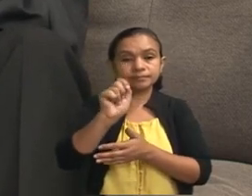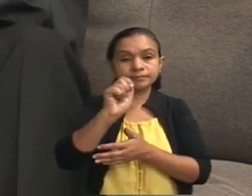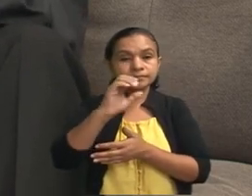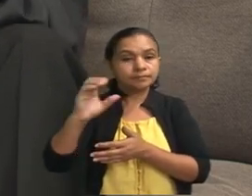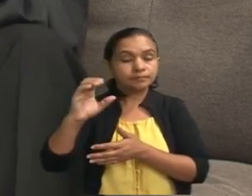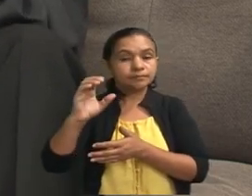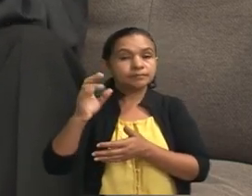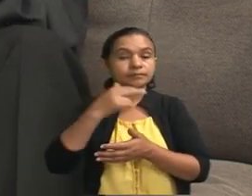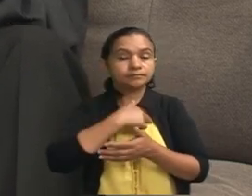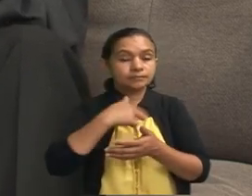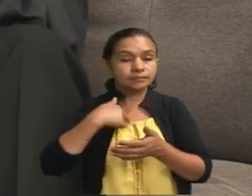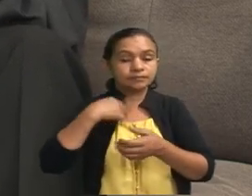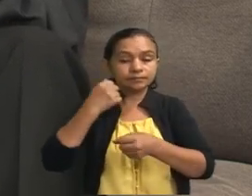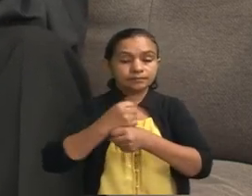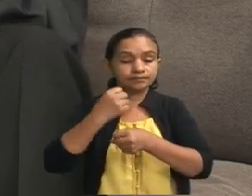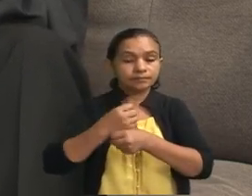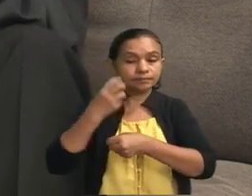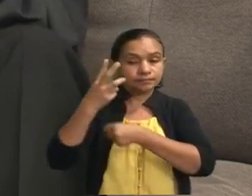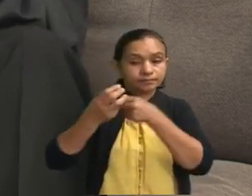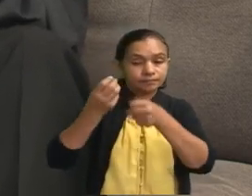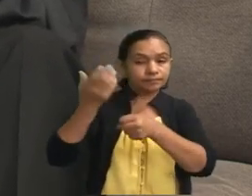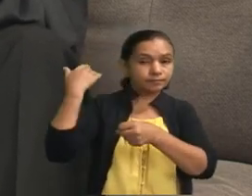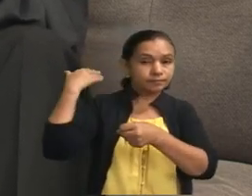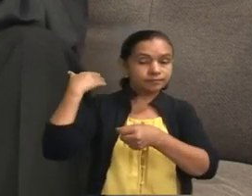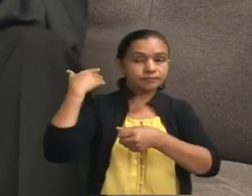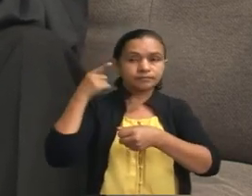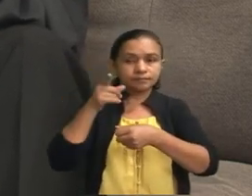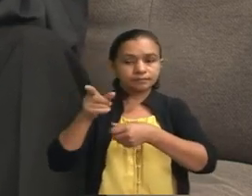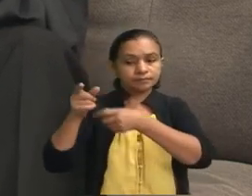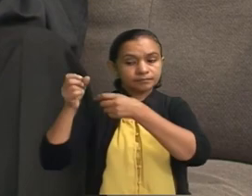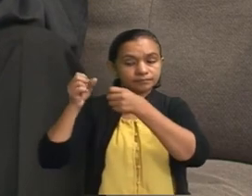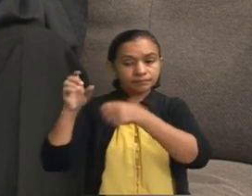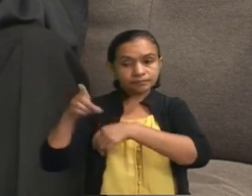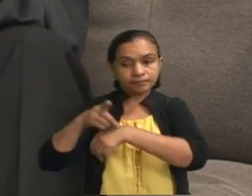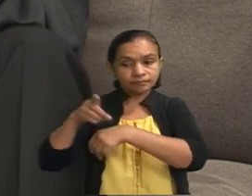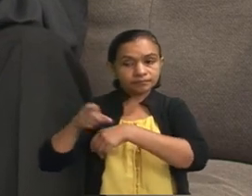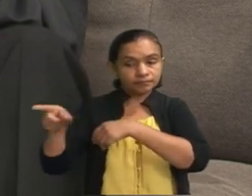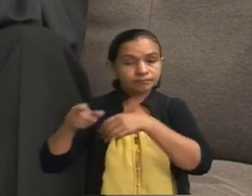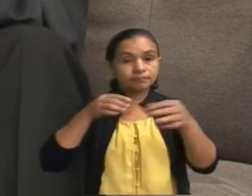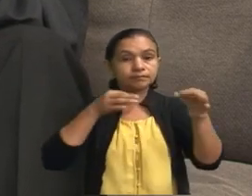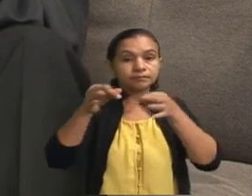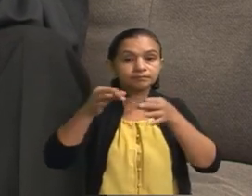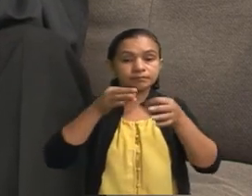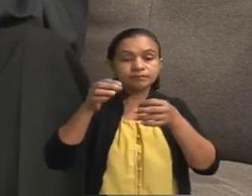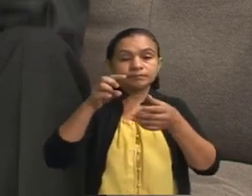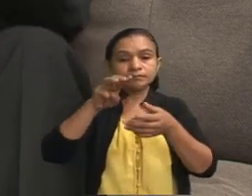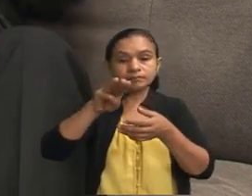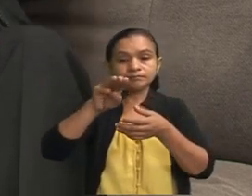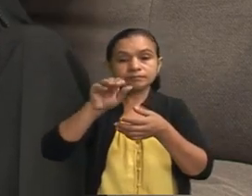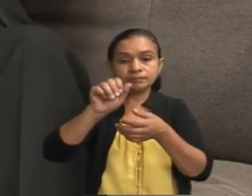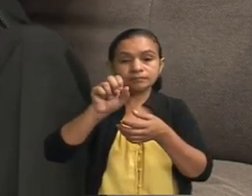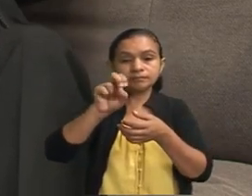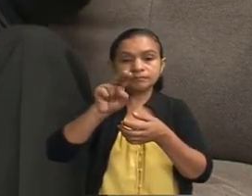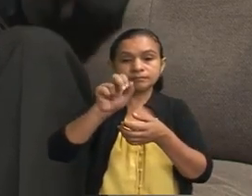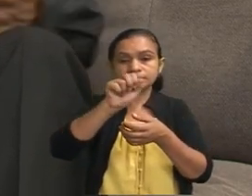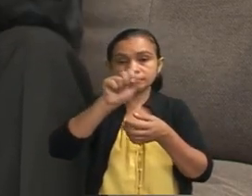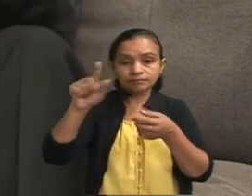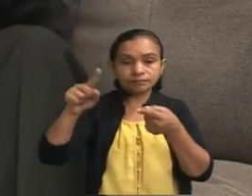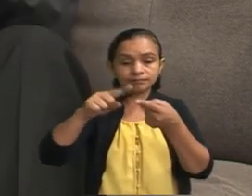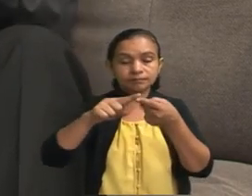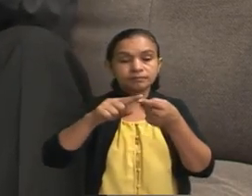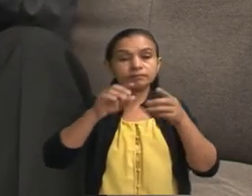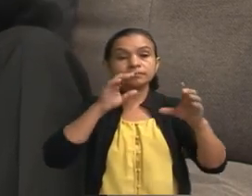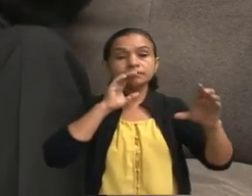últimos 3 años. Él hizo mucho énfasis en varios aspectos: un manual, sistemas